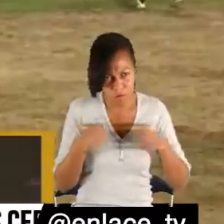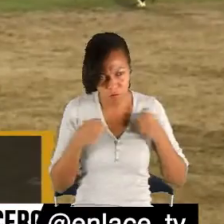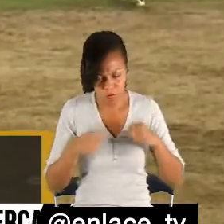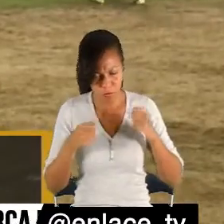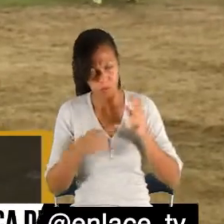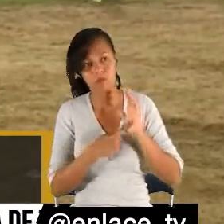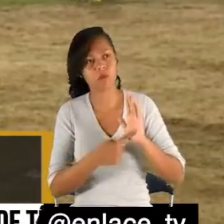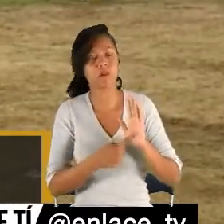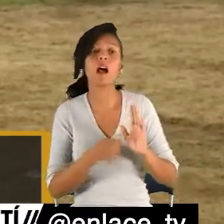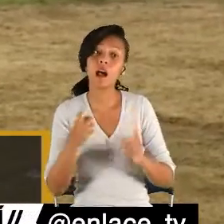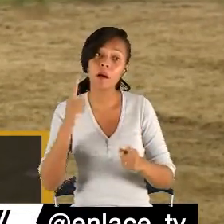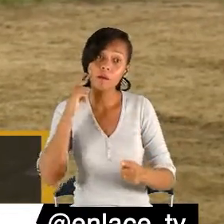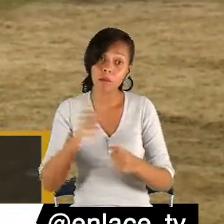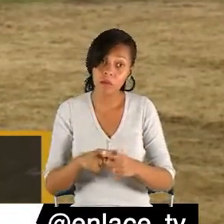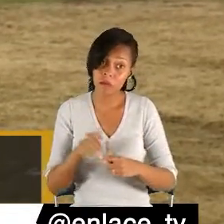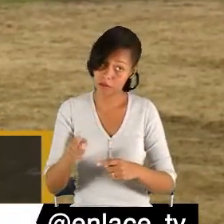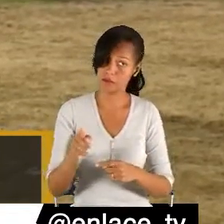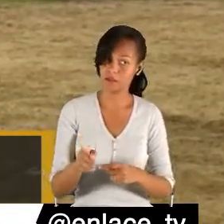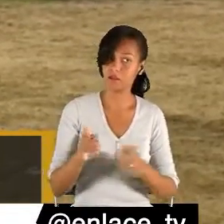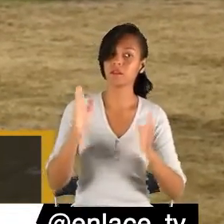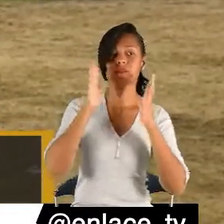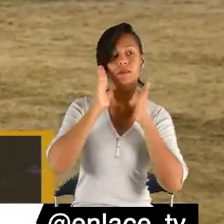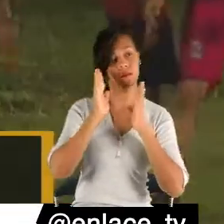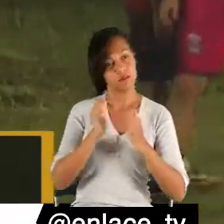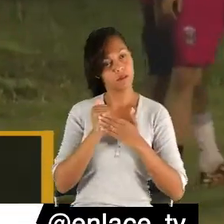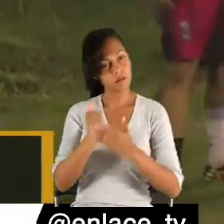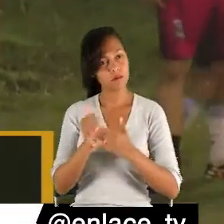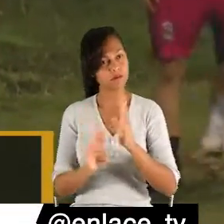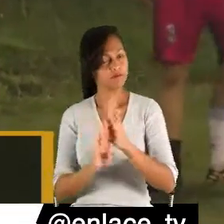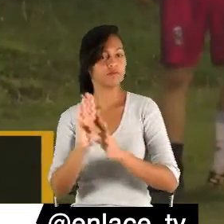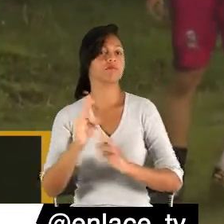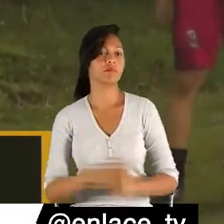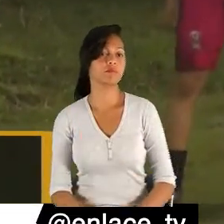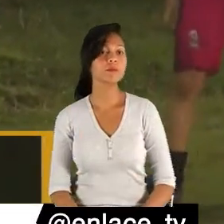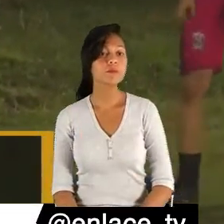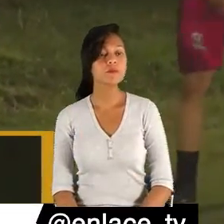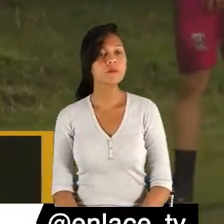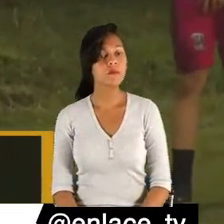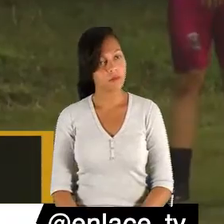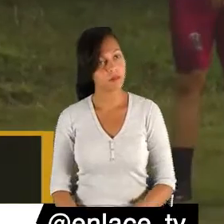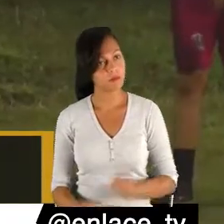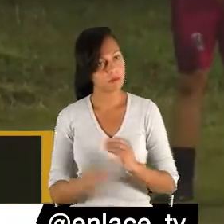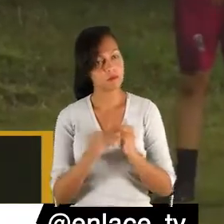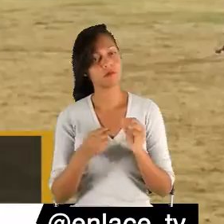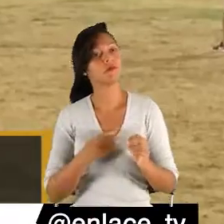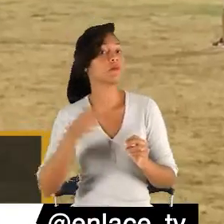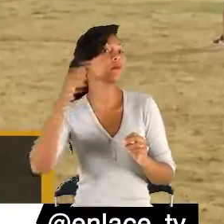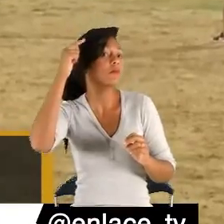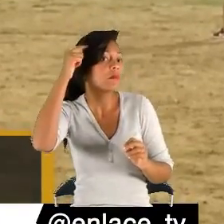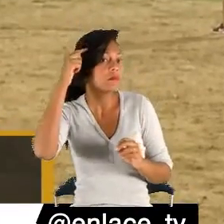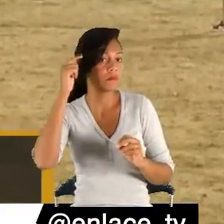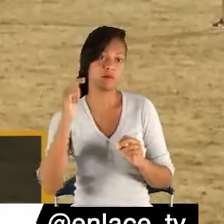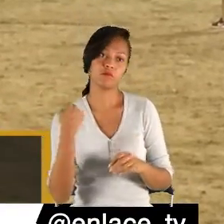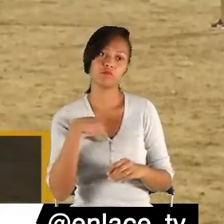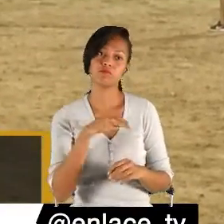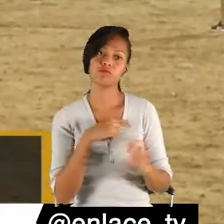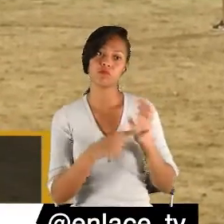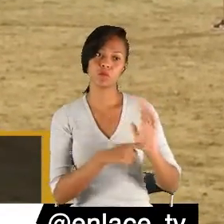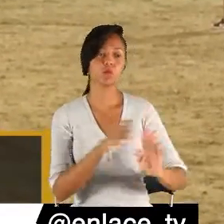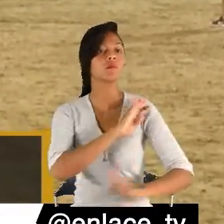integran esta gran institución y pienso que hemos mostrado que tenemos una capacidad con que jugar